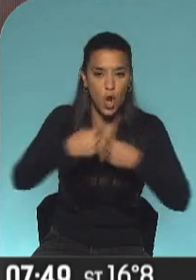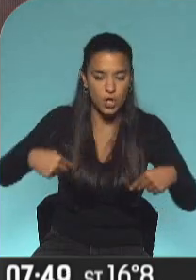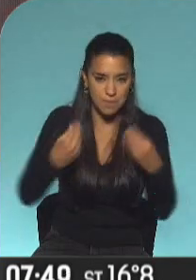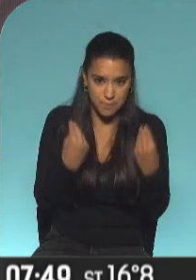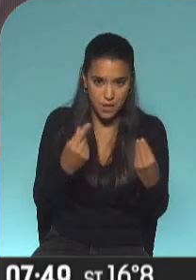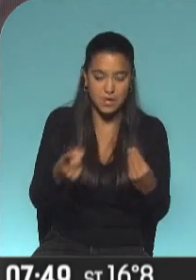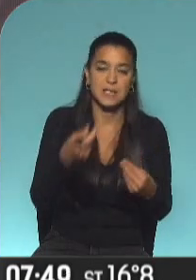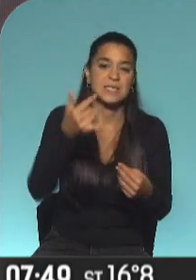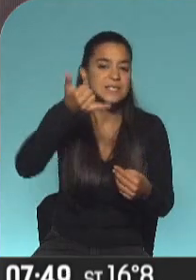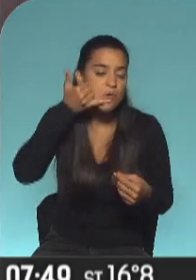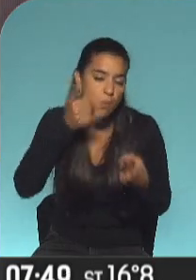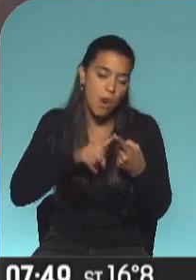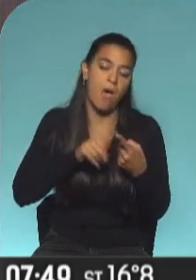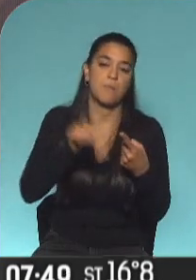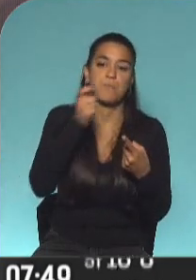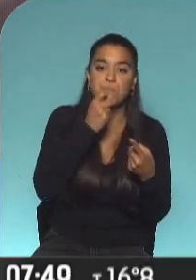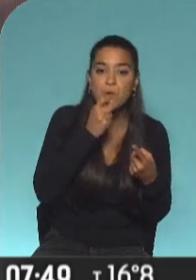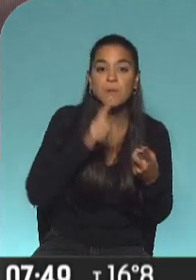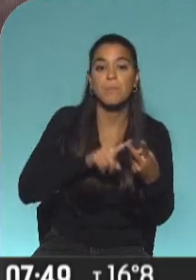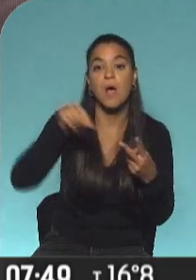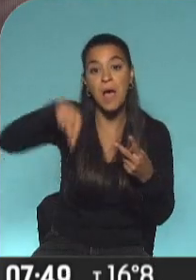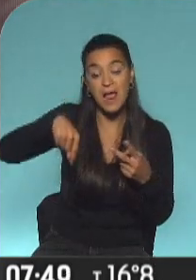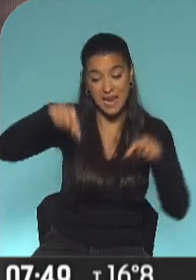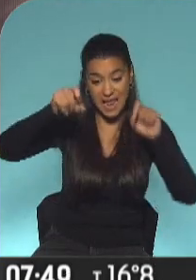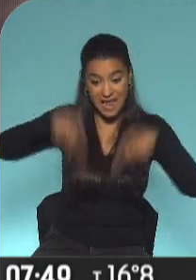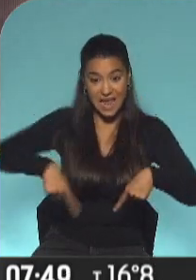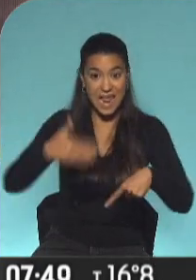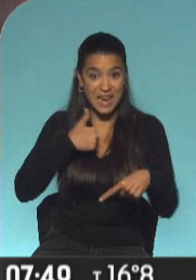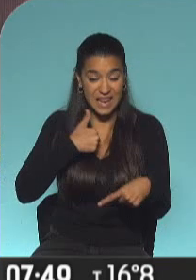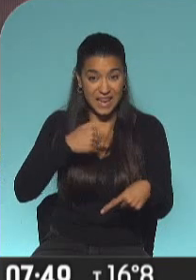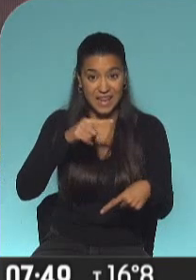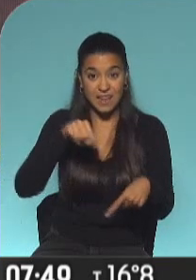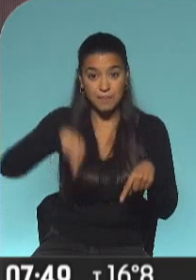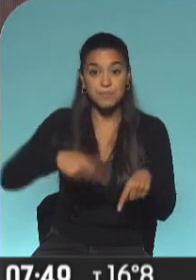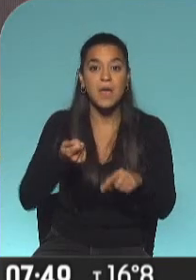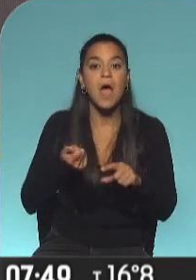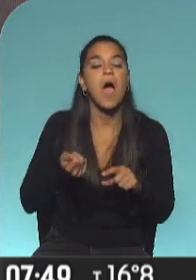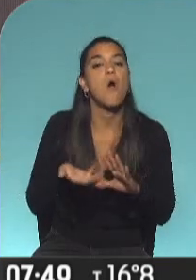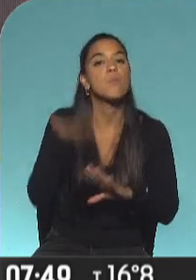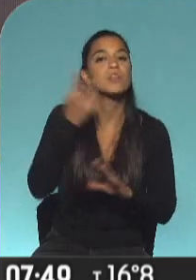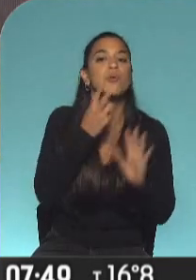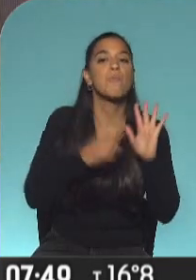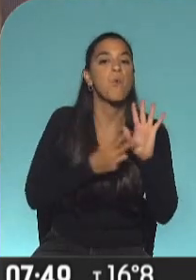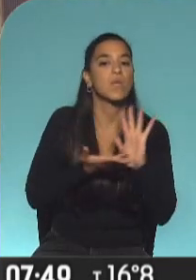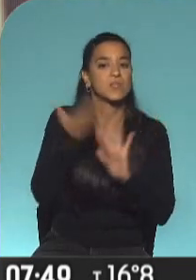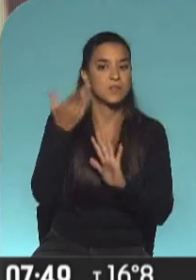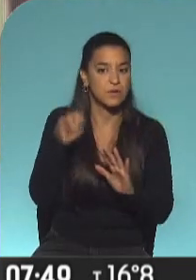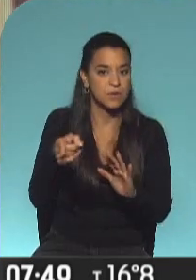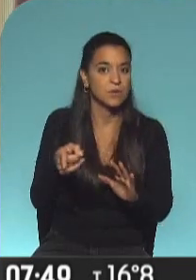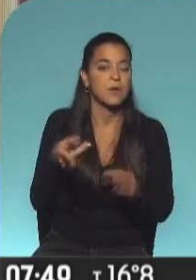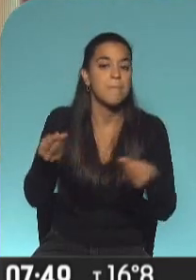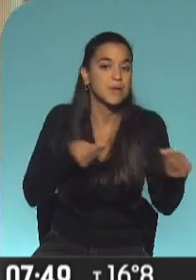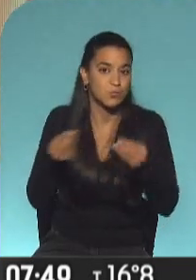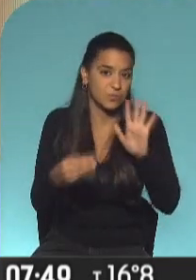Porque celulares, por ejemplo, los que se producen nacionalmente van a tener un aumento impositivo que está previsto en el